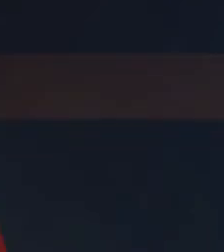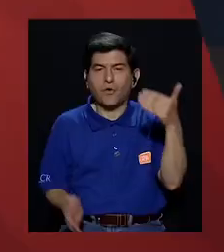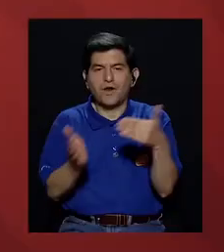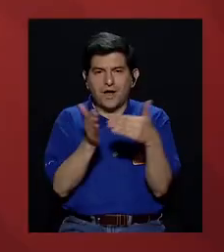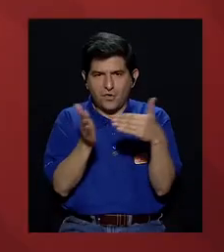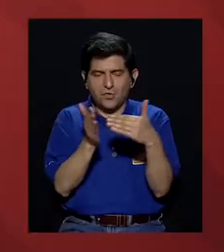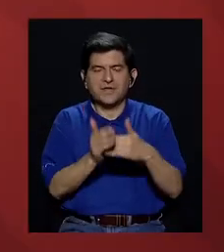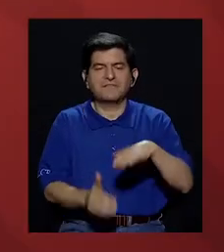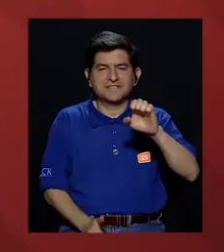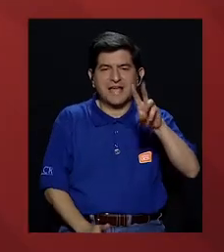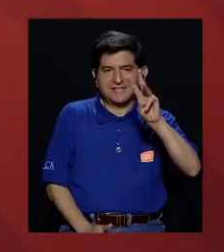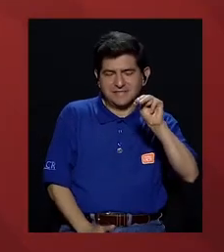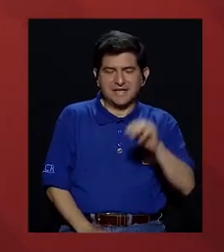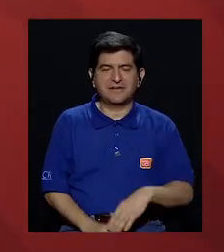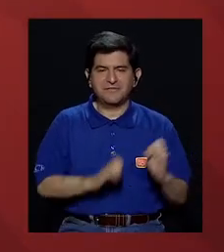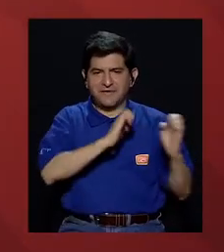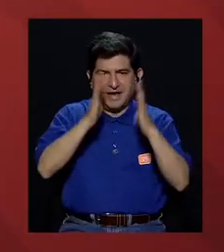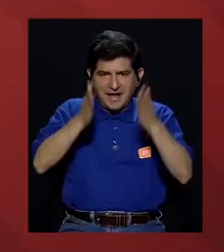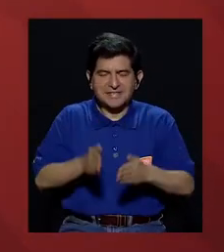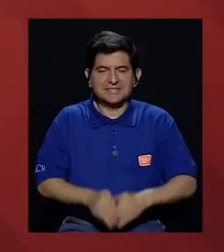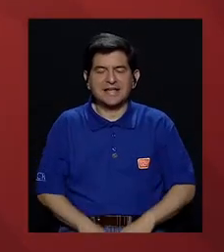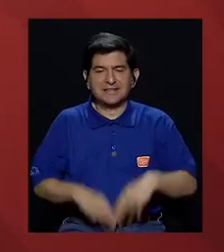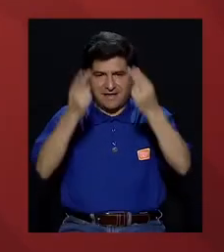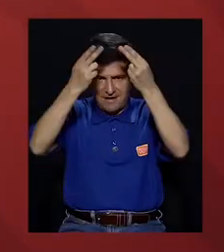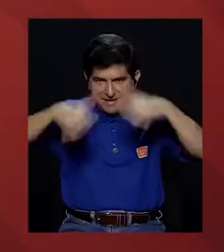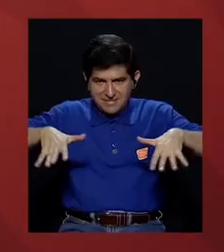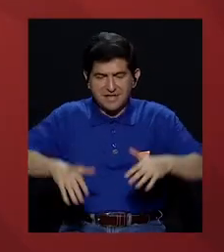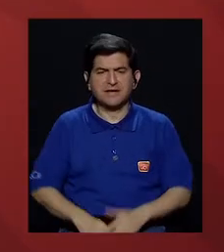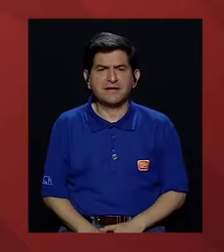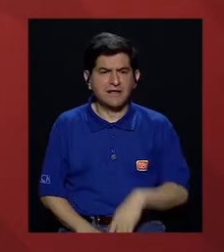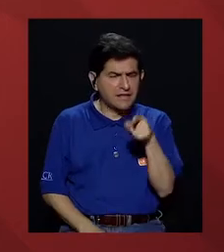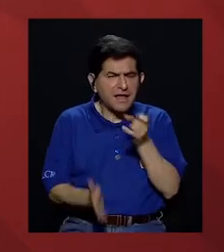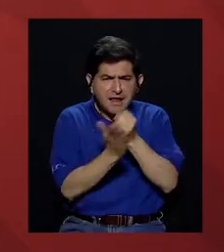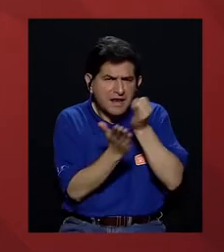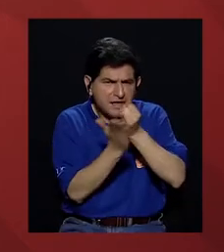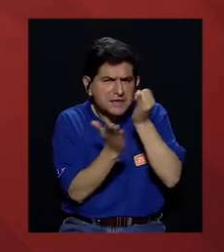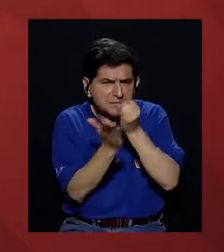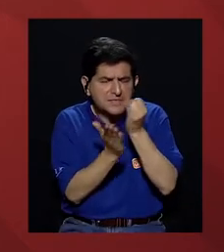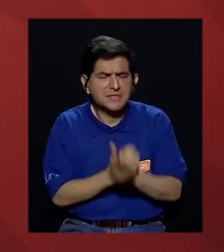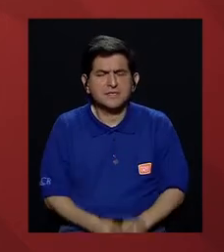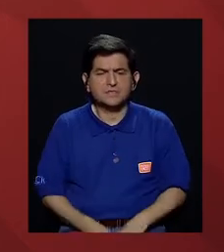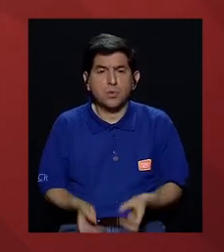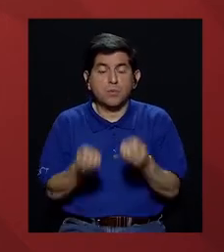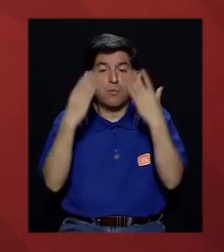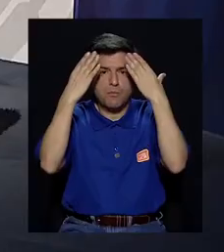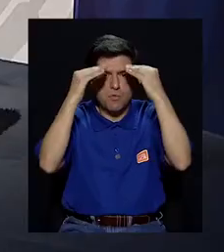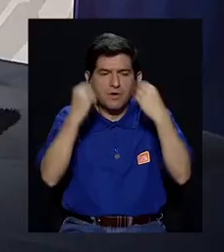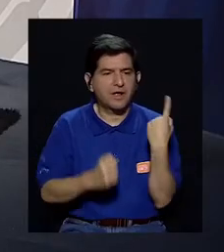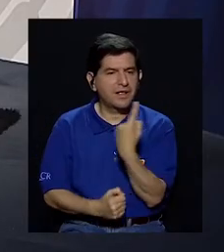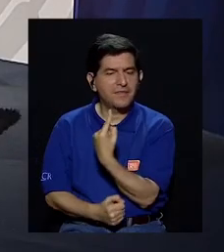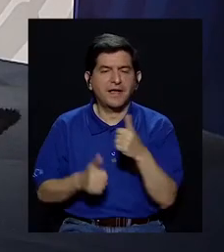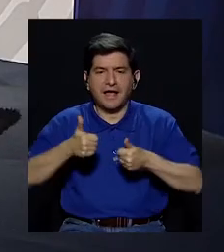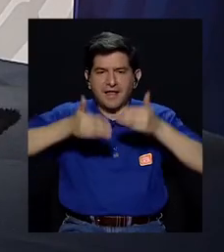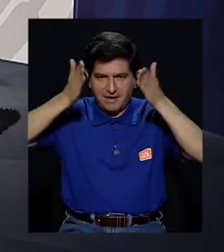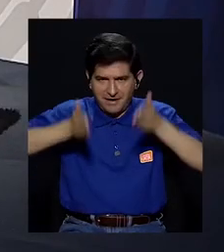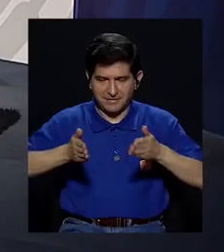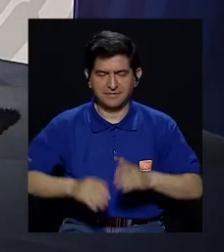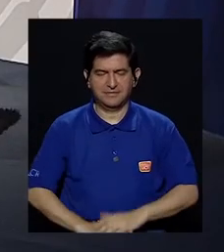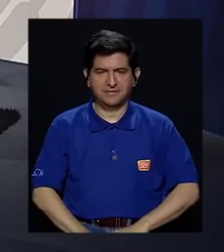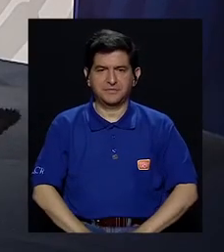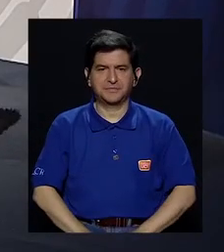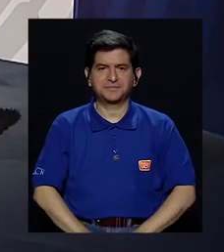hola estamos de vuelta con esteban mora estratega digital recientemente hizo una investigación donde pone un montón de datos sobre cada uno de los candidatos